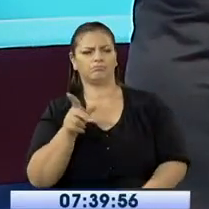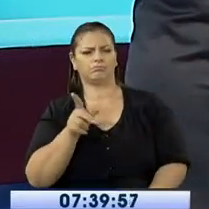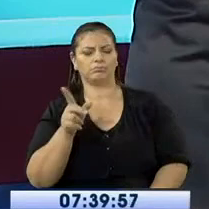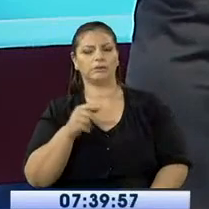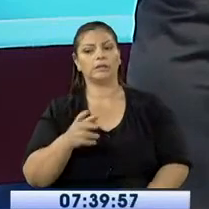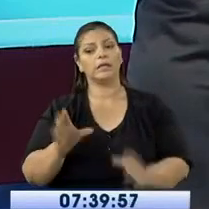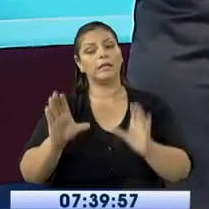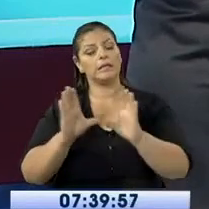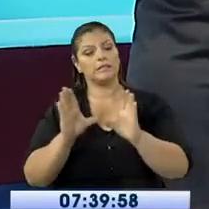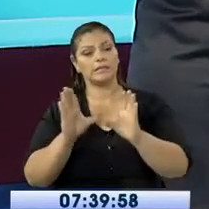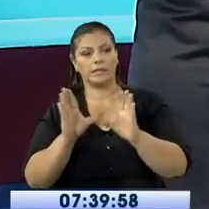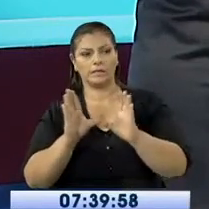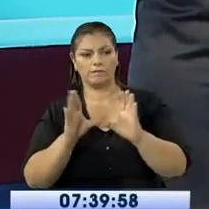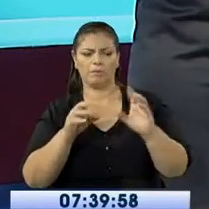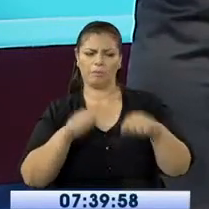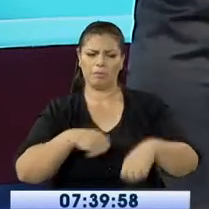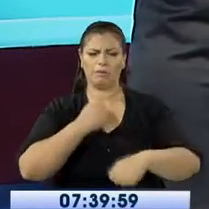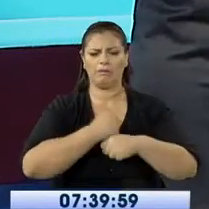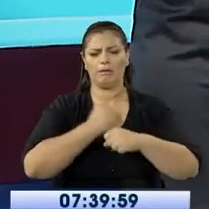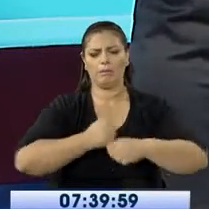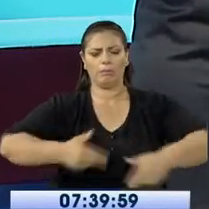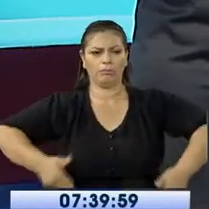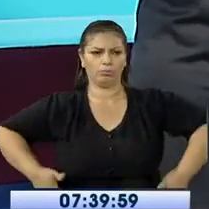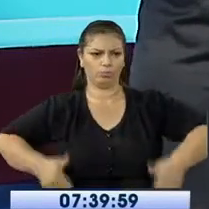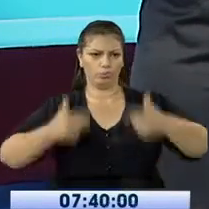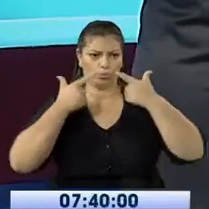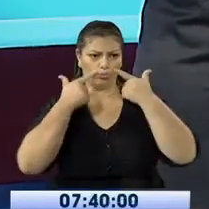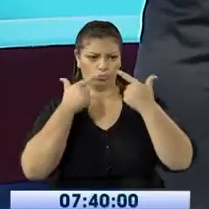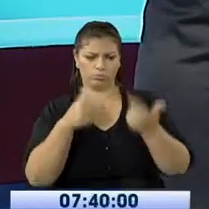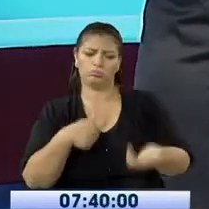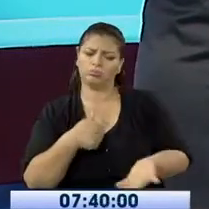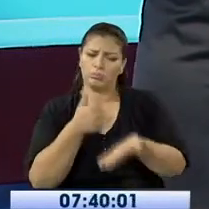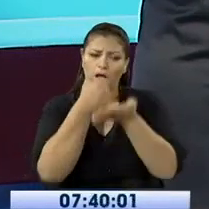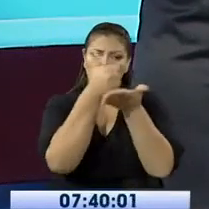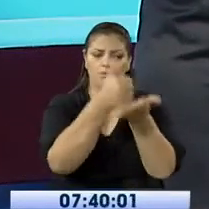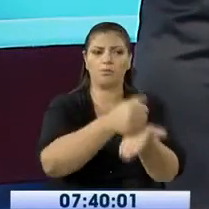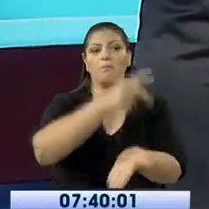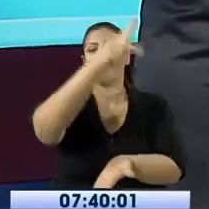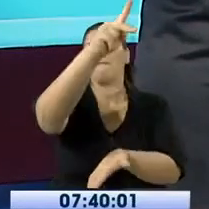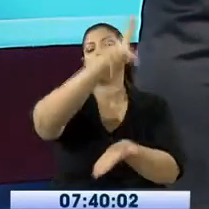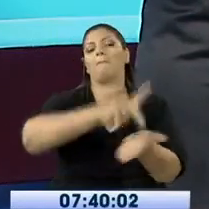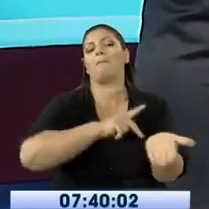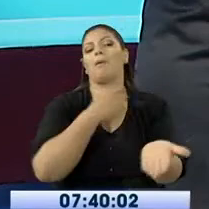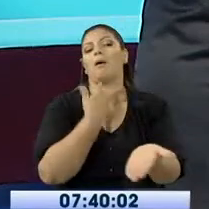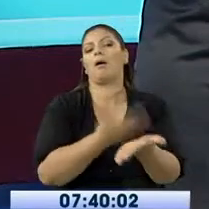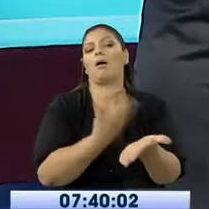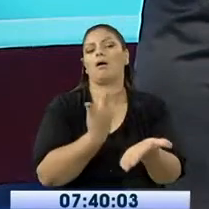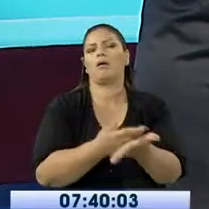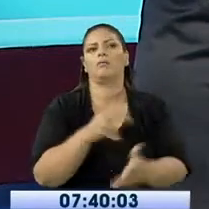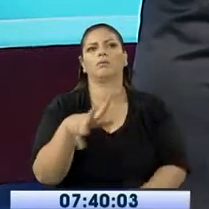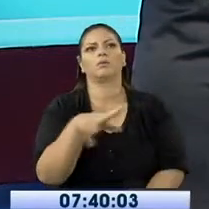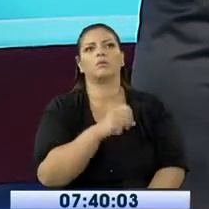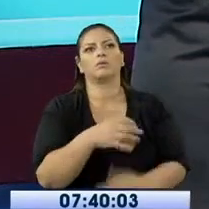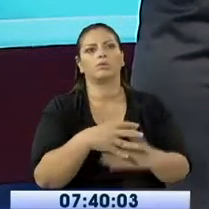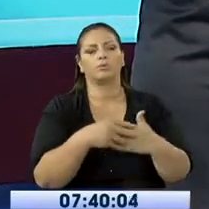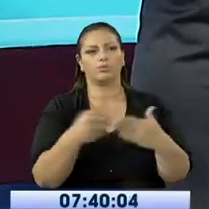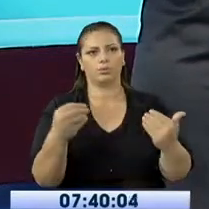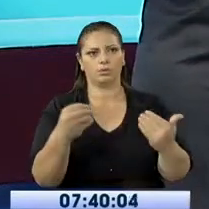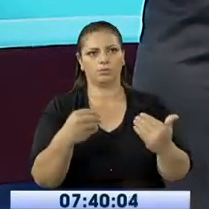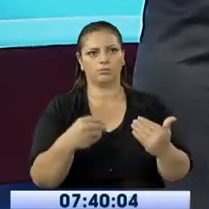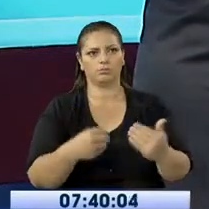otorgar un certificado de garantía o de especialidad de guardias de